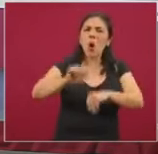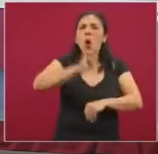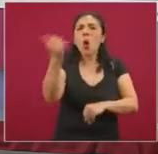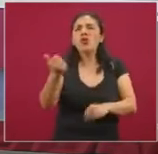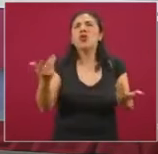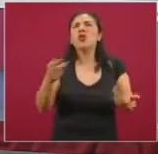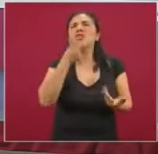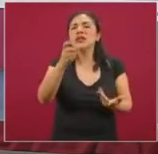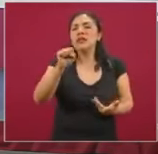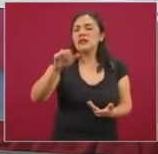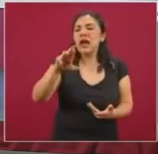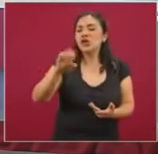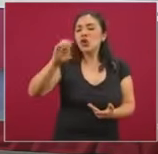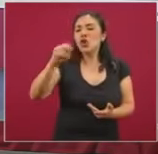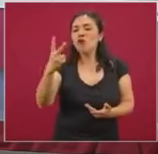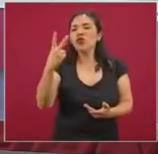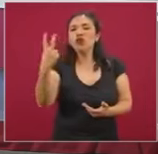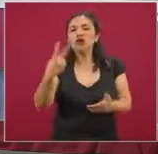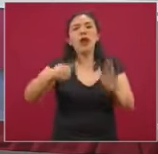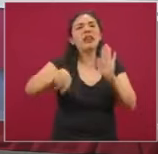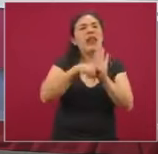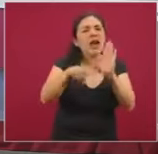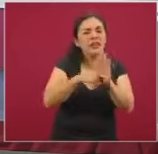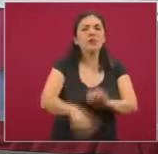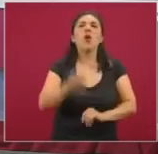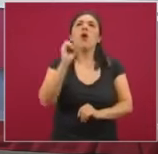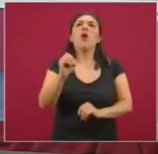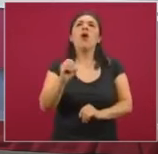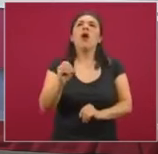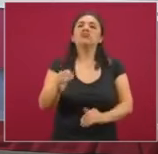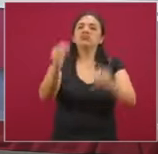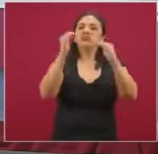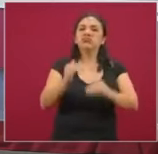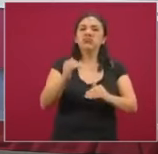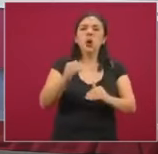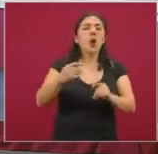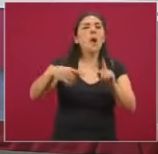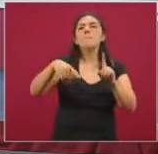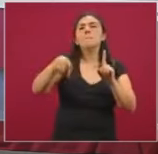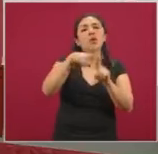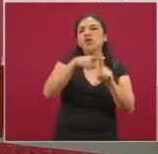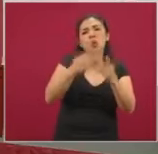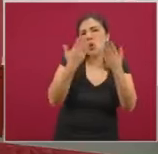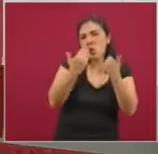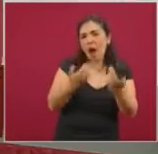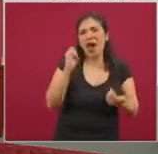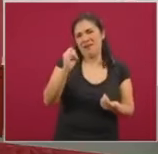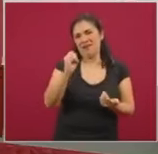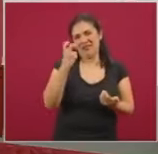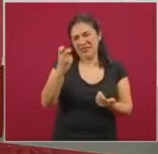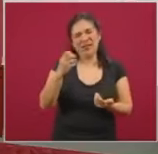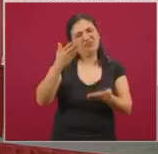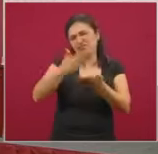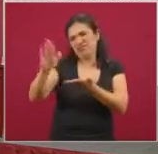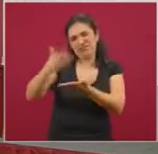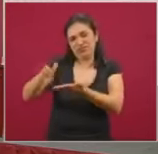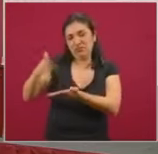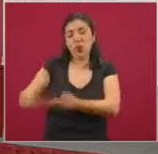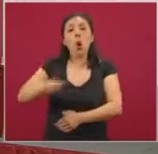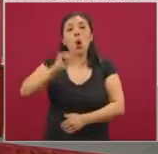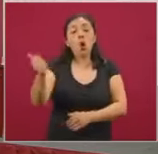tal vez SARS-CoV-2 negativo o no positivo. Y por otro lado también incluimos una serie y